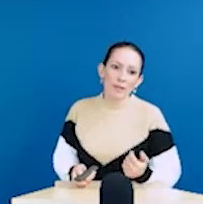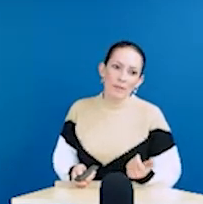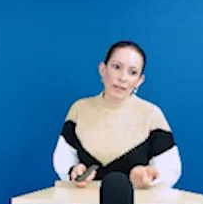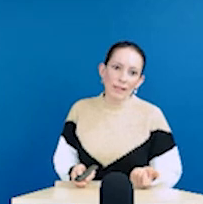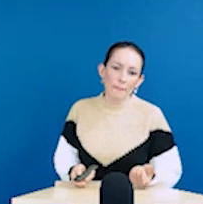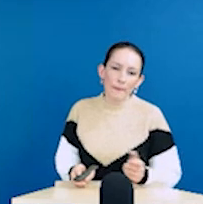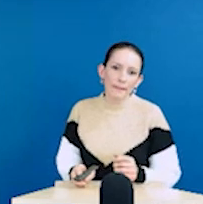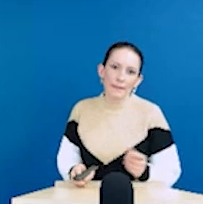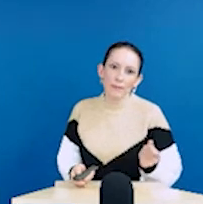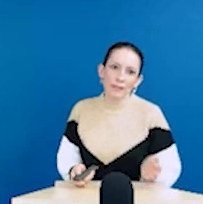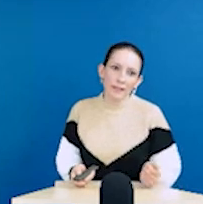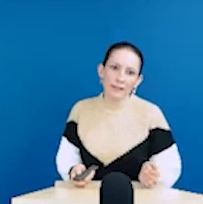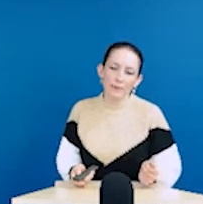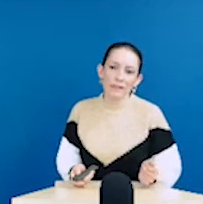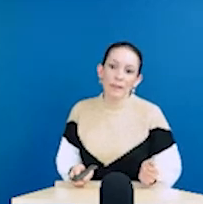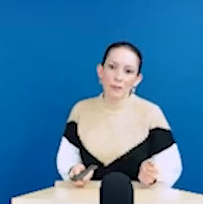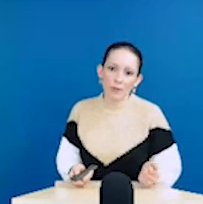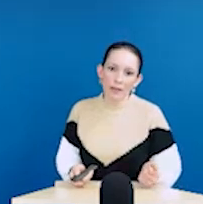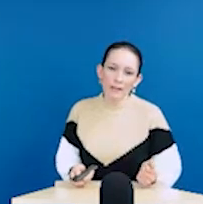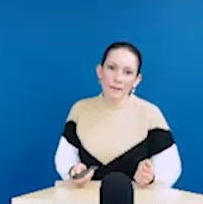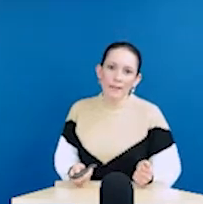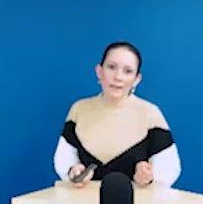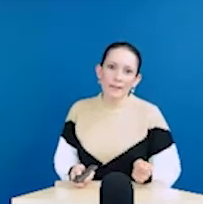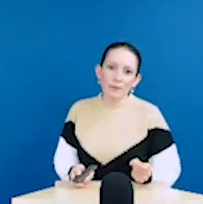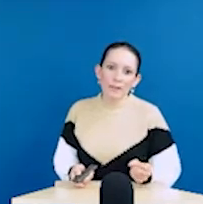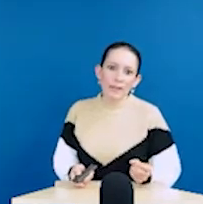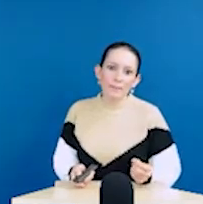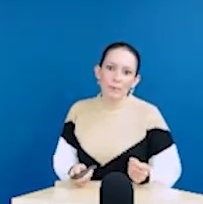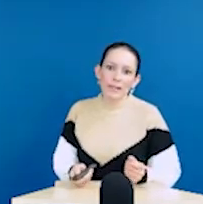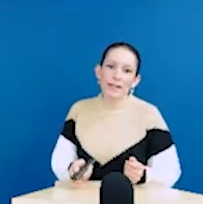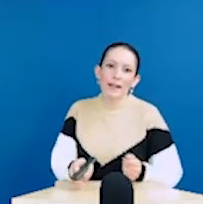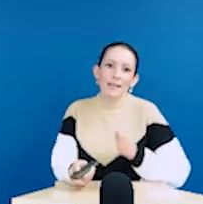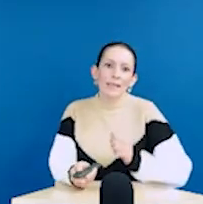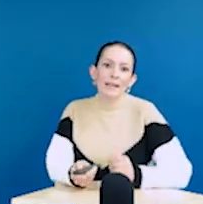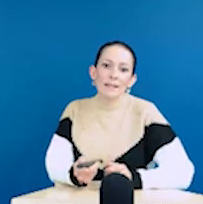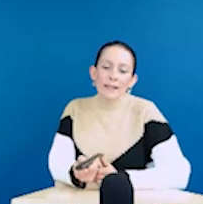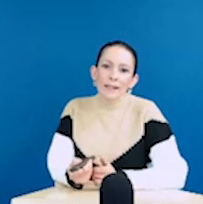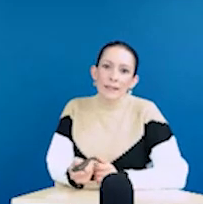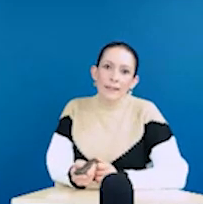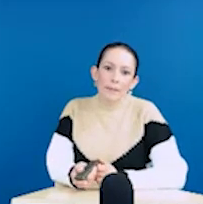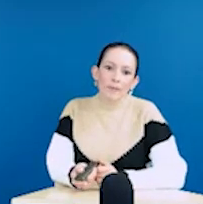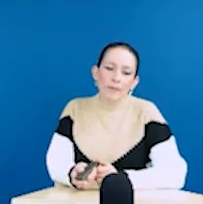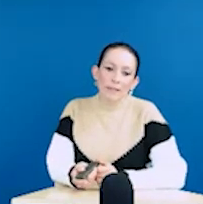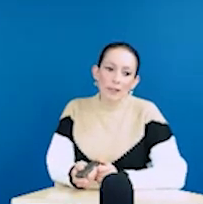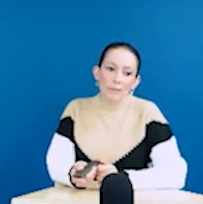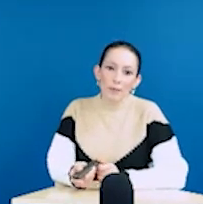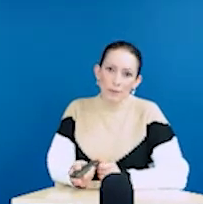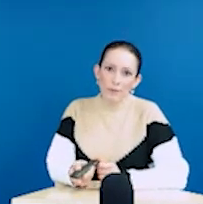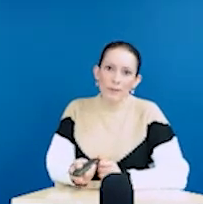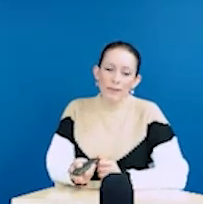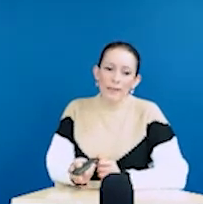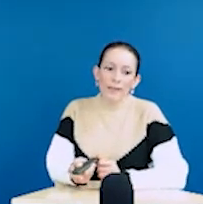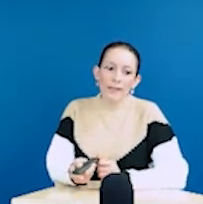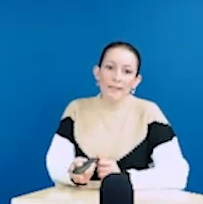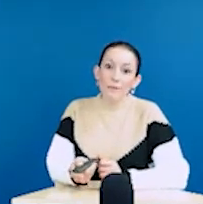que queremos reflejar. Si estamos aquí, estamos es para ayudar. Si estamos acá, es porque cada día vamos a brindar lo